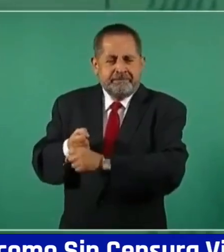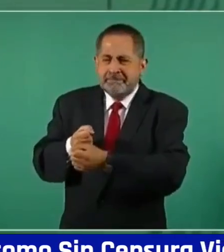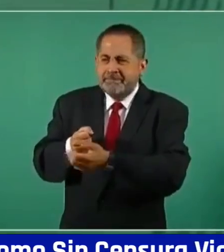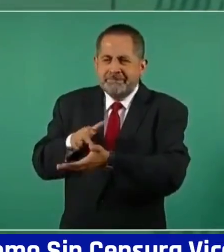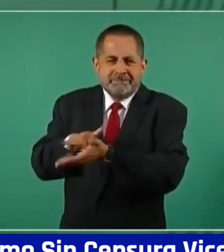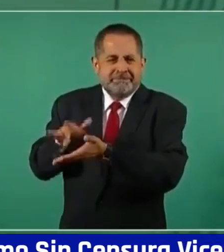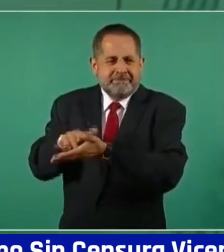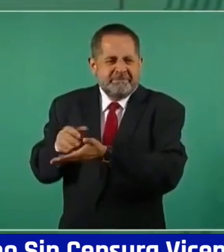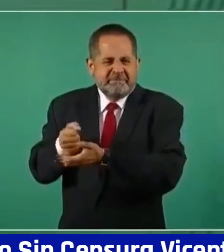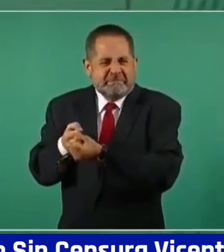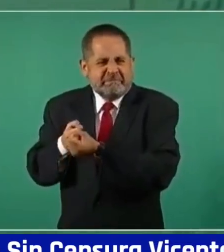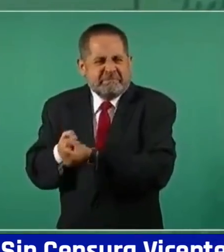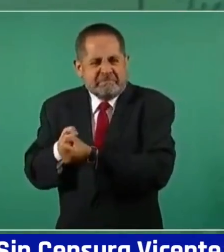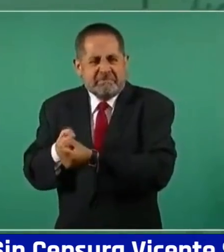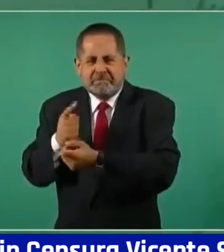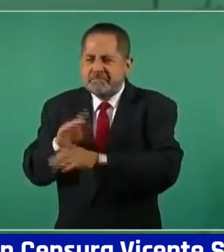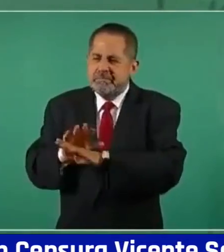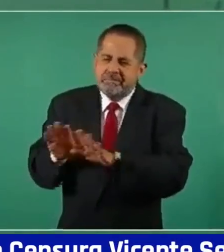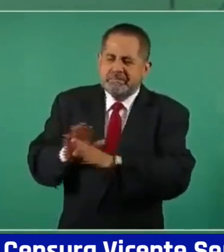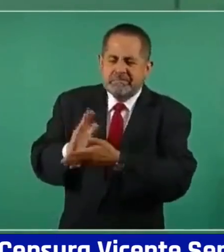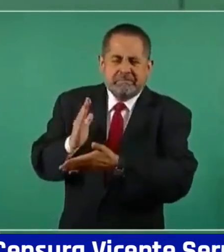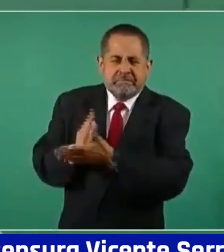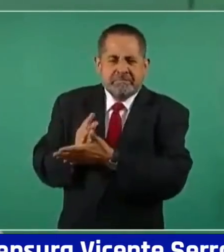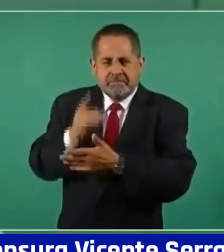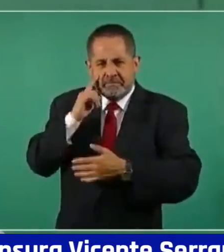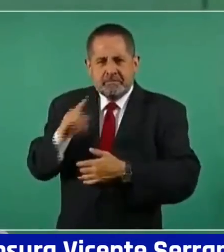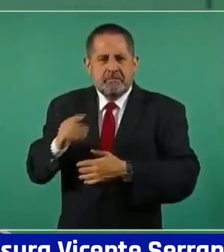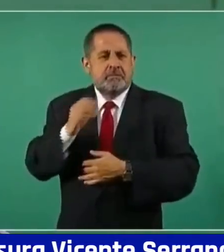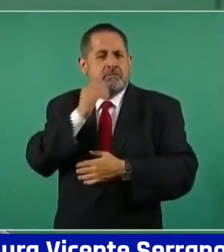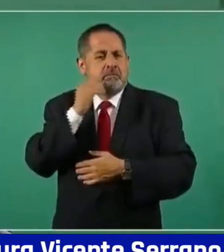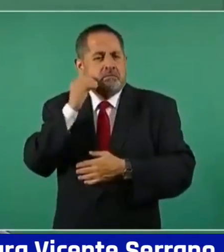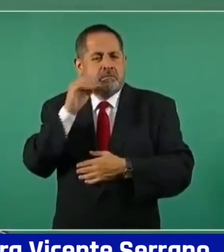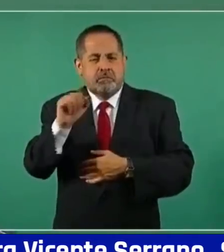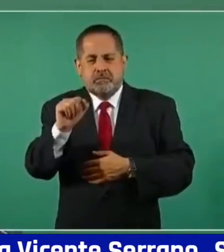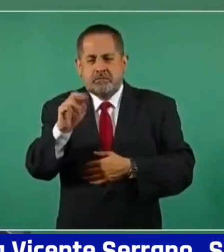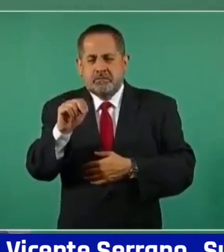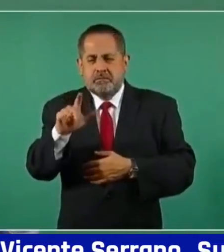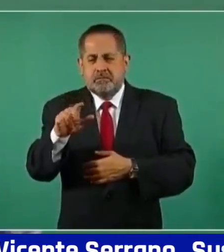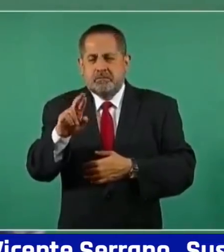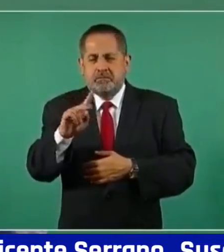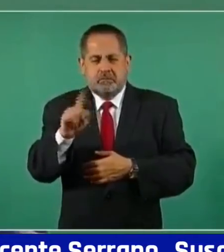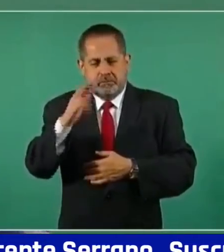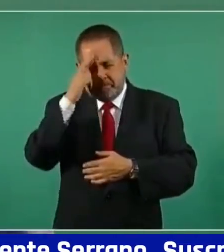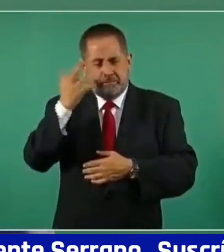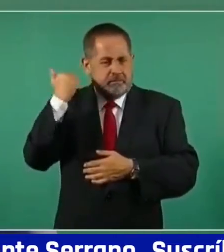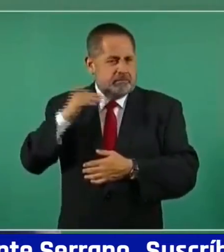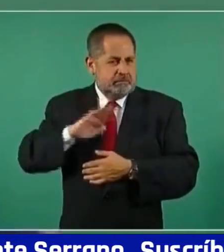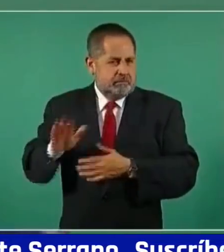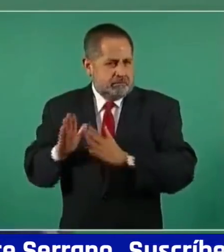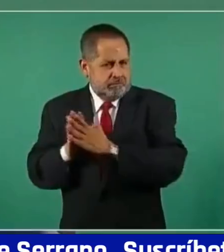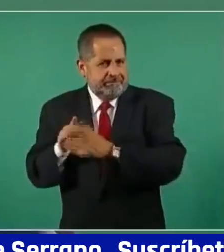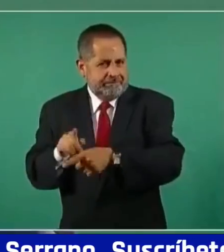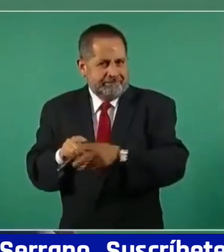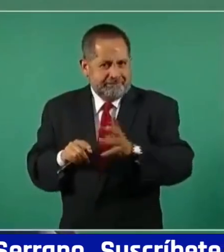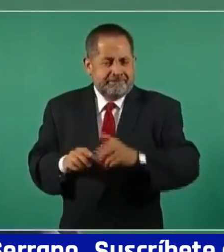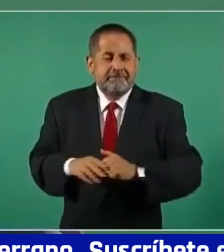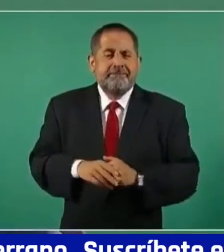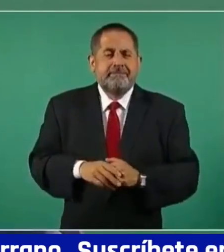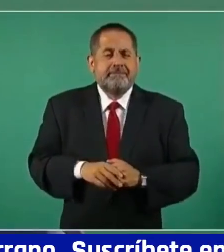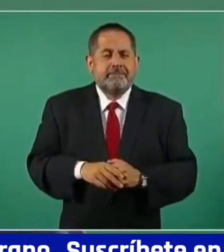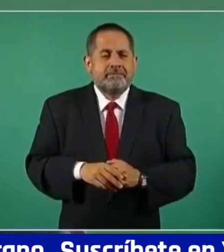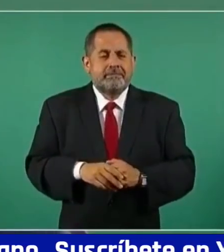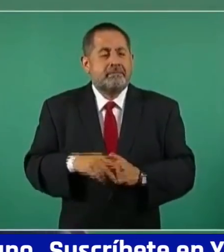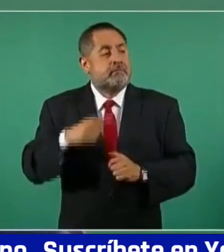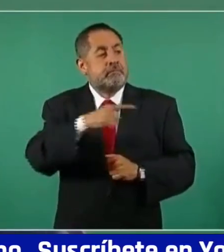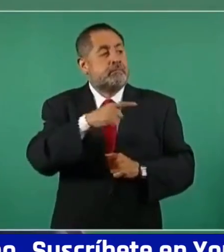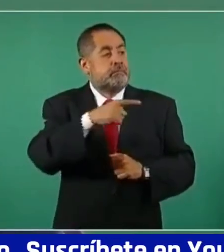para detener al obispo Samuel Ruiz, al finado Samuel Ruiz. Lo